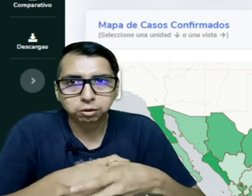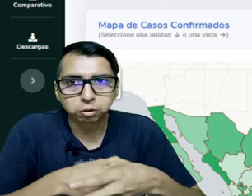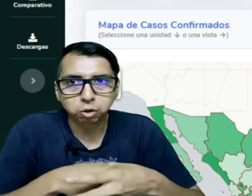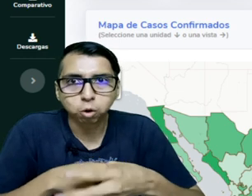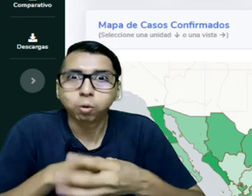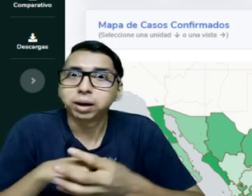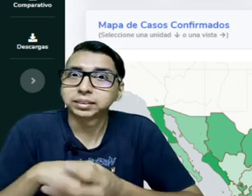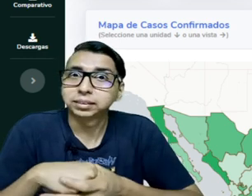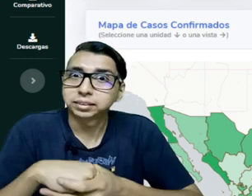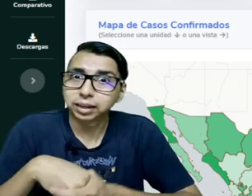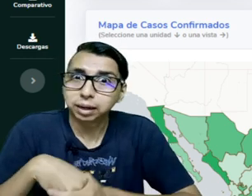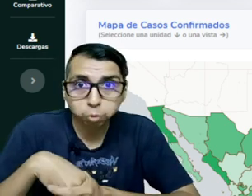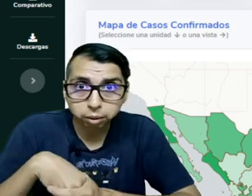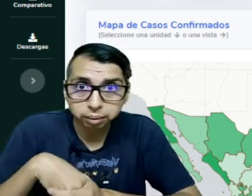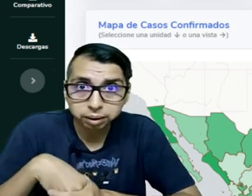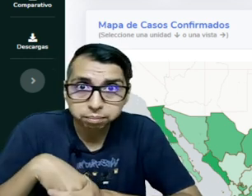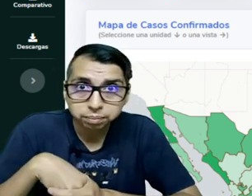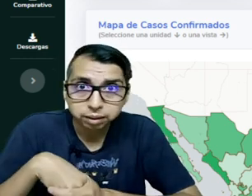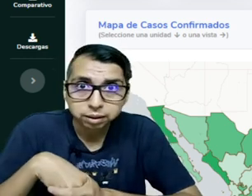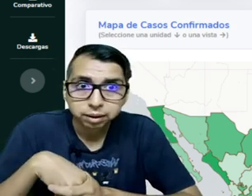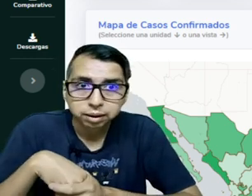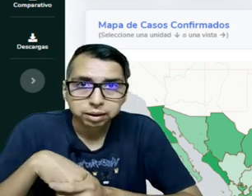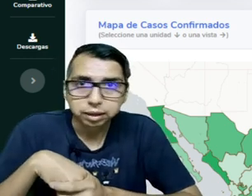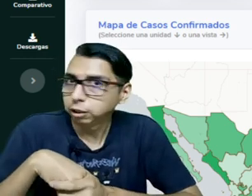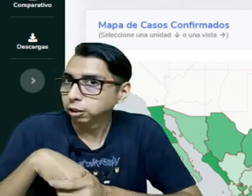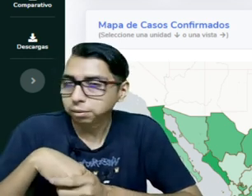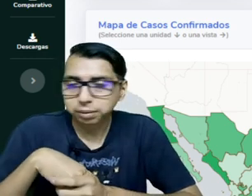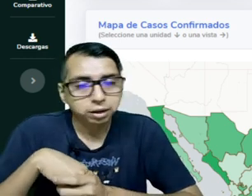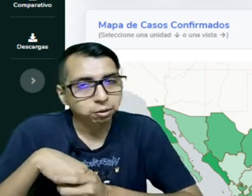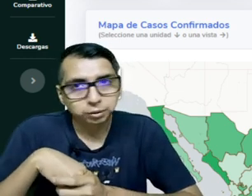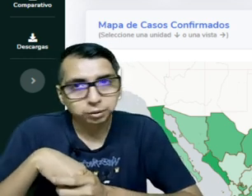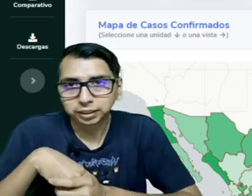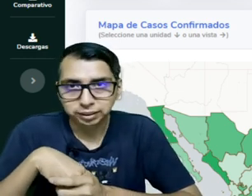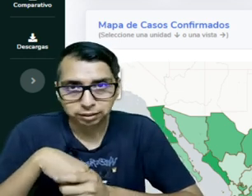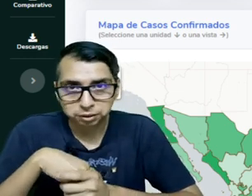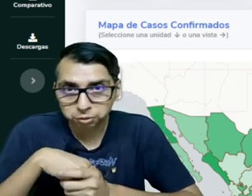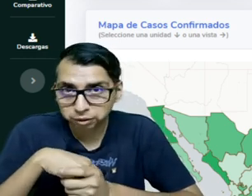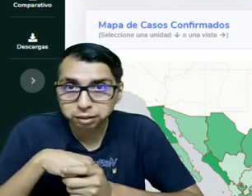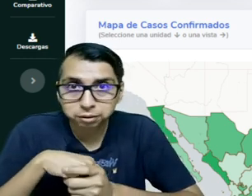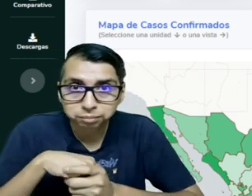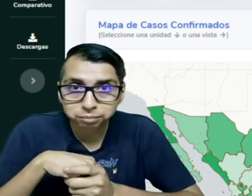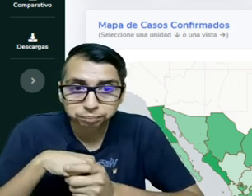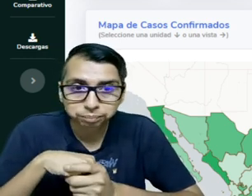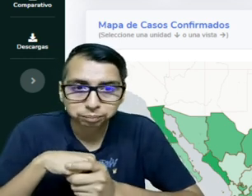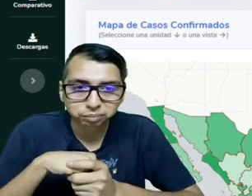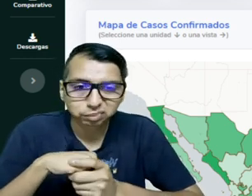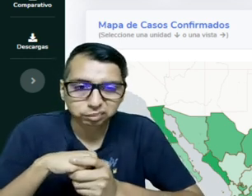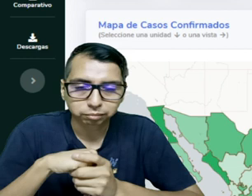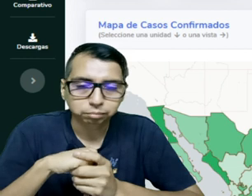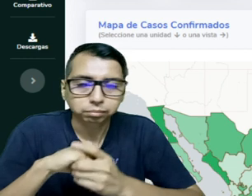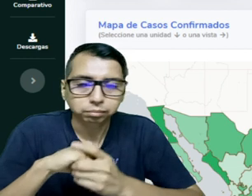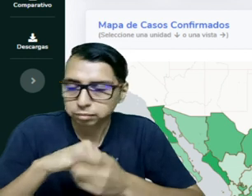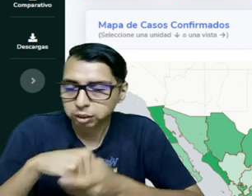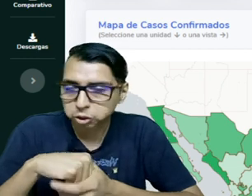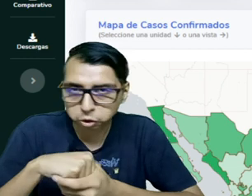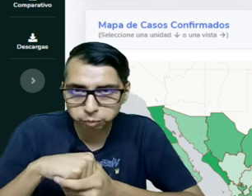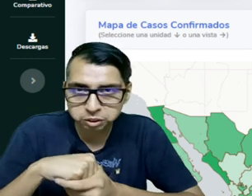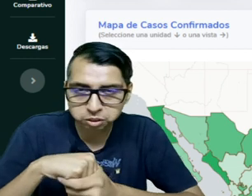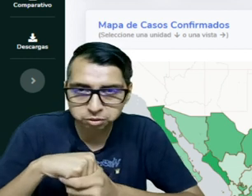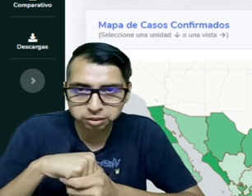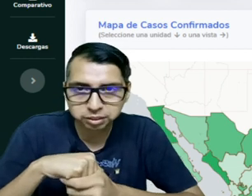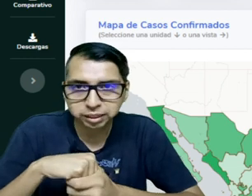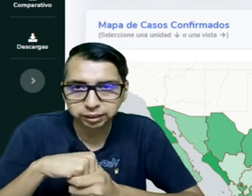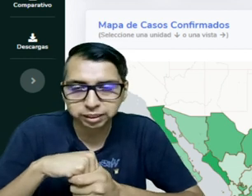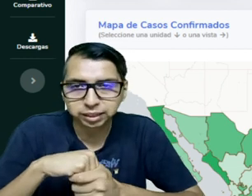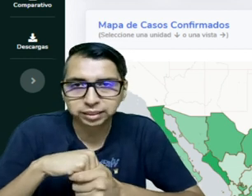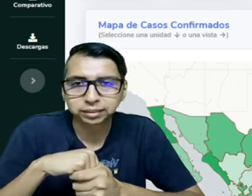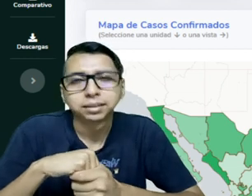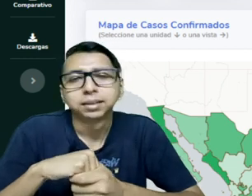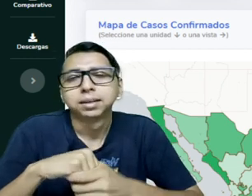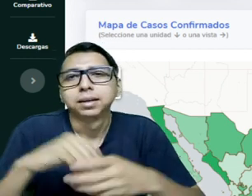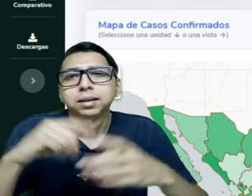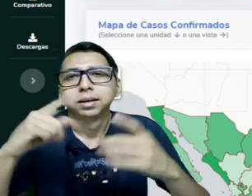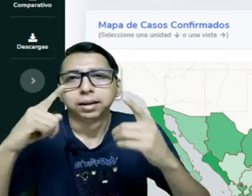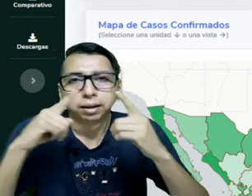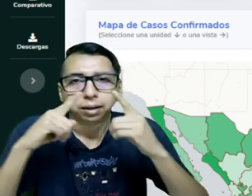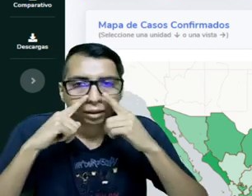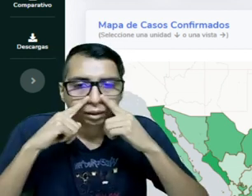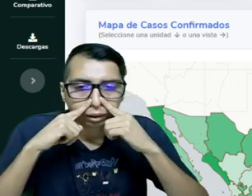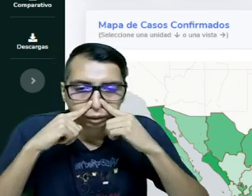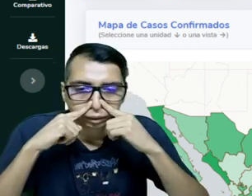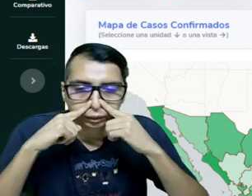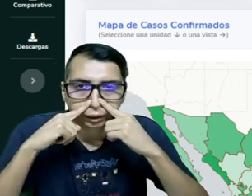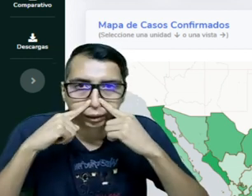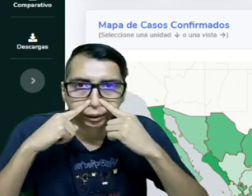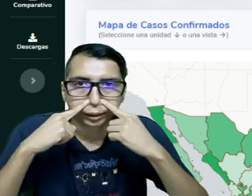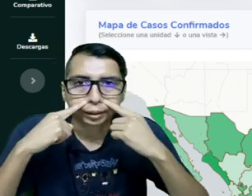centro de salud oa hacerse la prueba y todavía no está ese resultado sospechoso desde que tengas